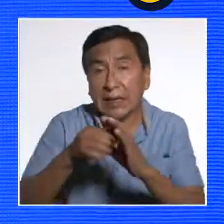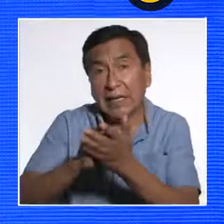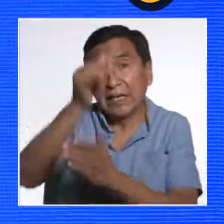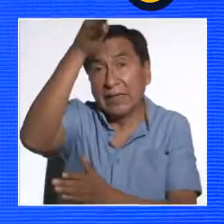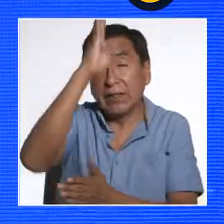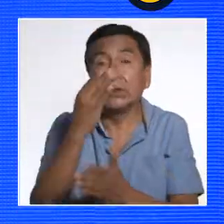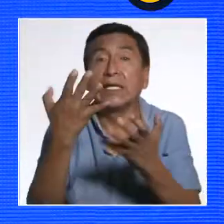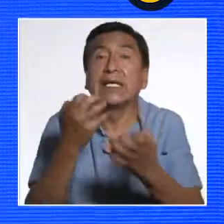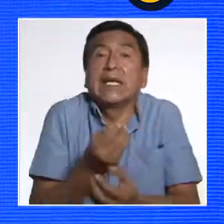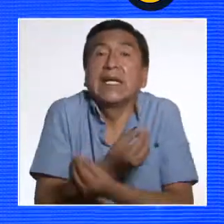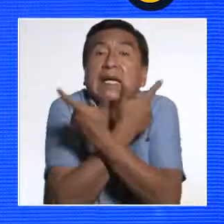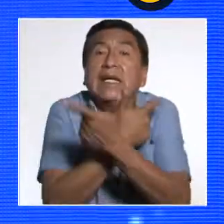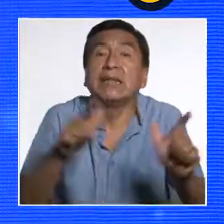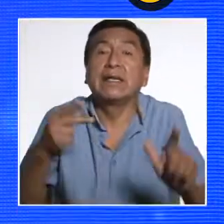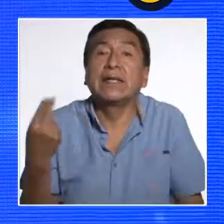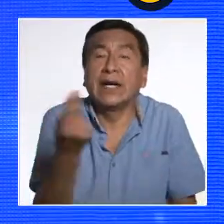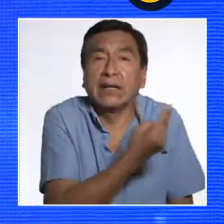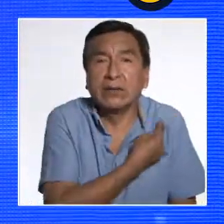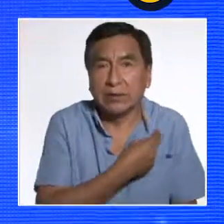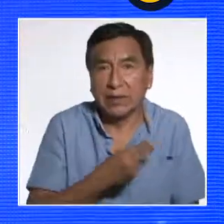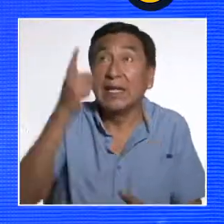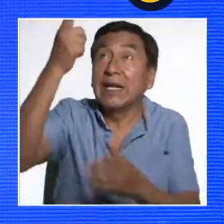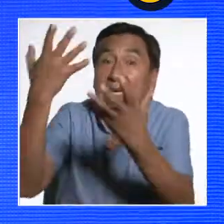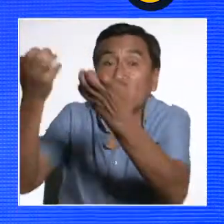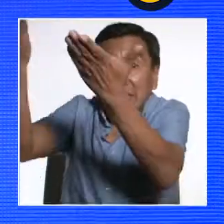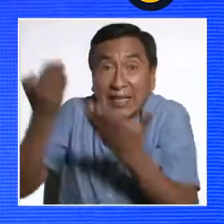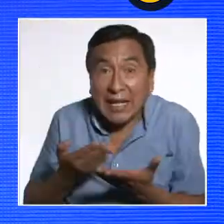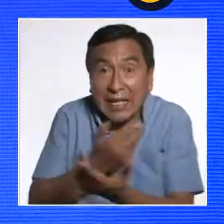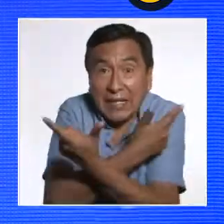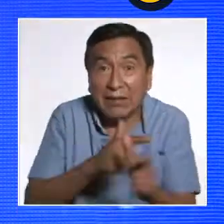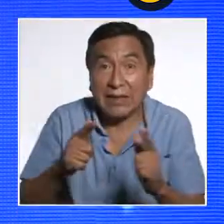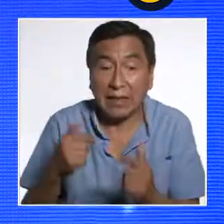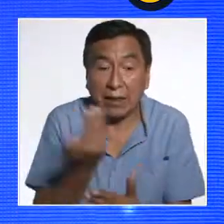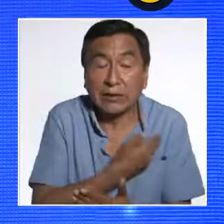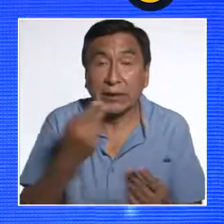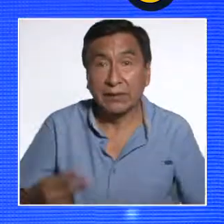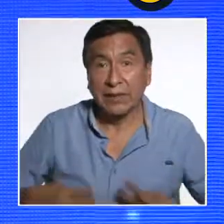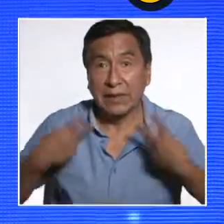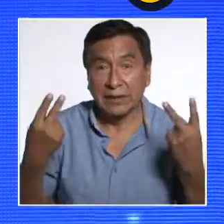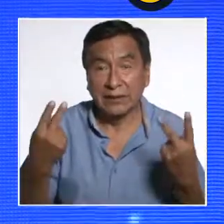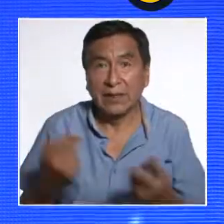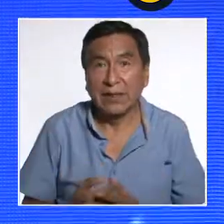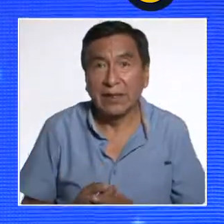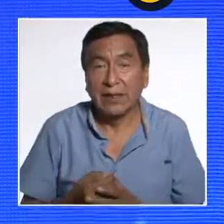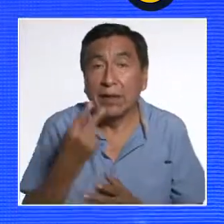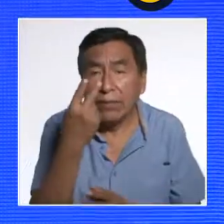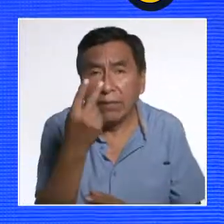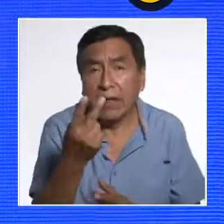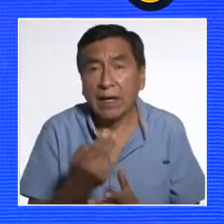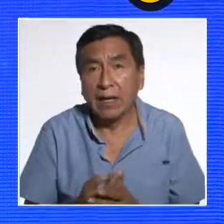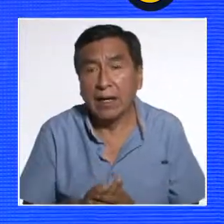quiere libertarnos. Él quiere traer libertad a nuestras vidas. Fíjese,